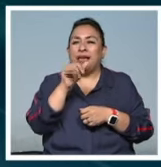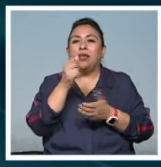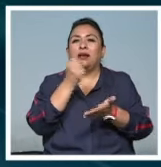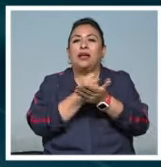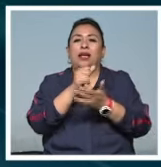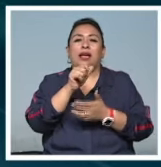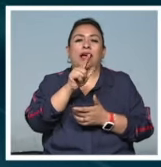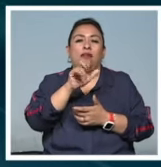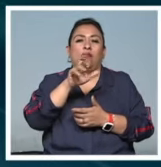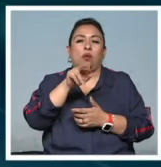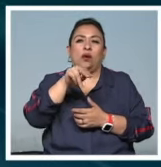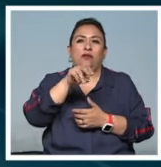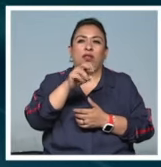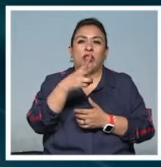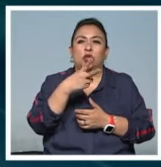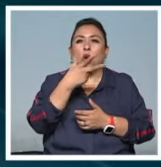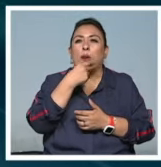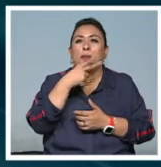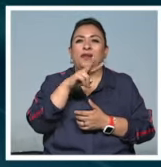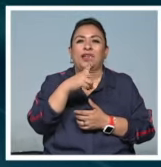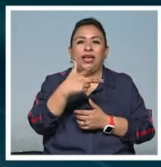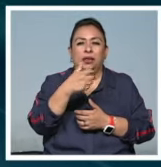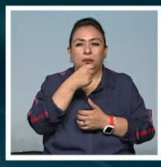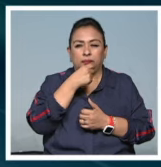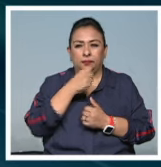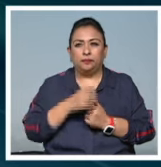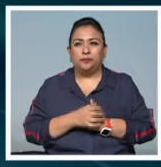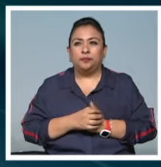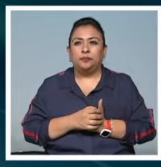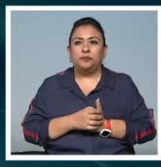Alfaguara. Noticias 22, Víctor Gaspar.